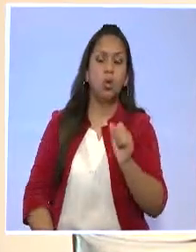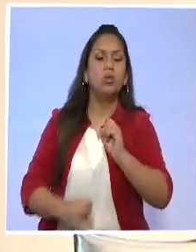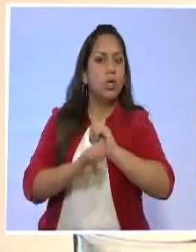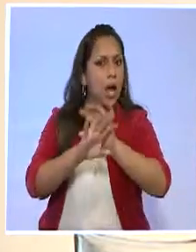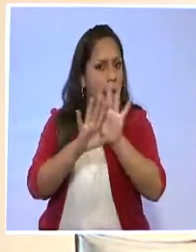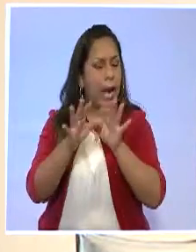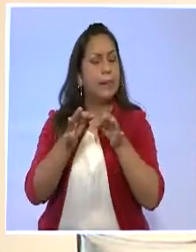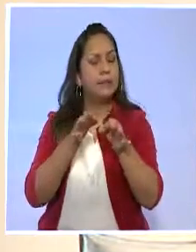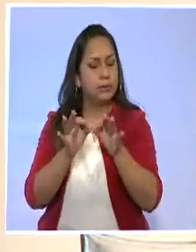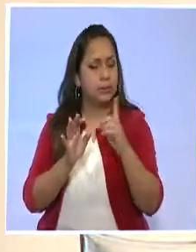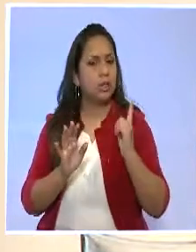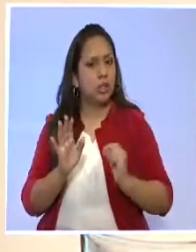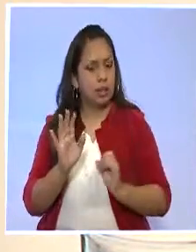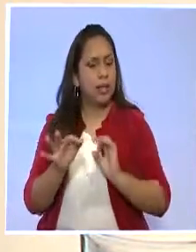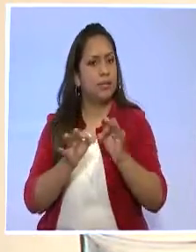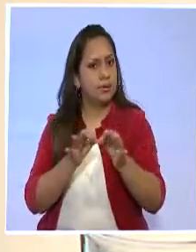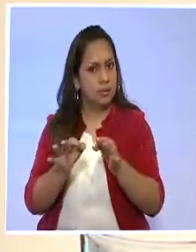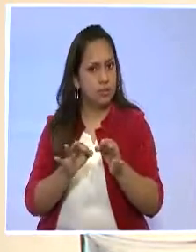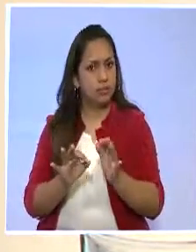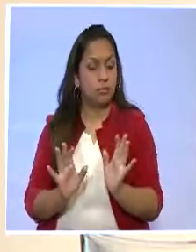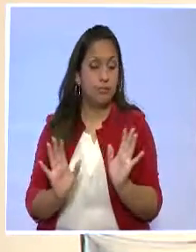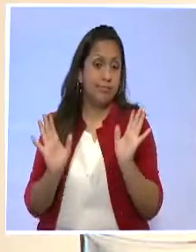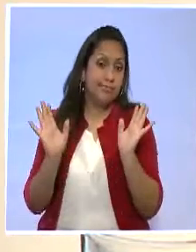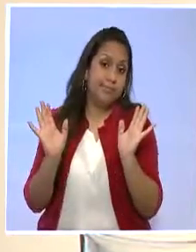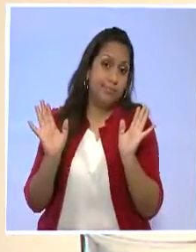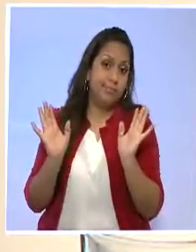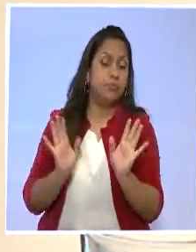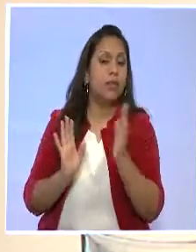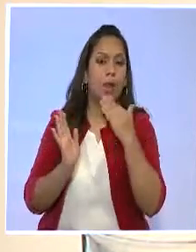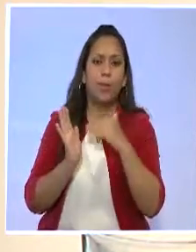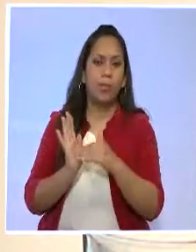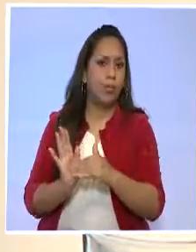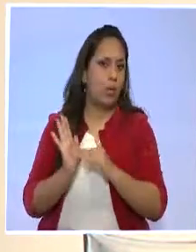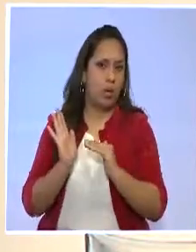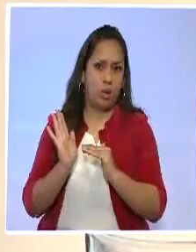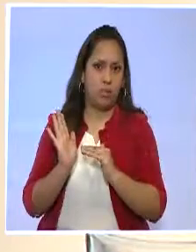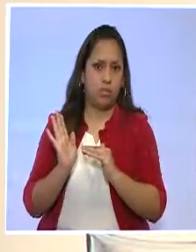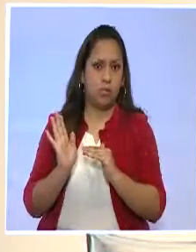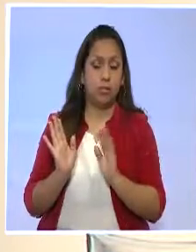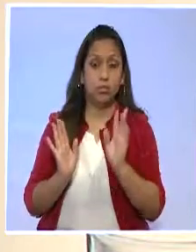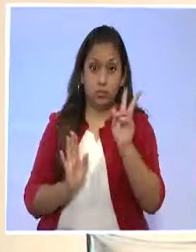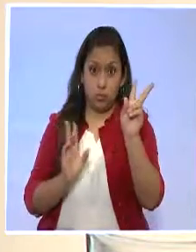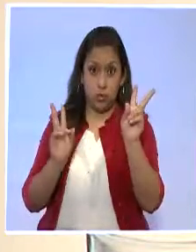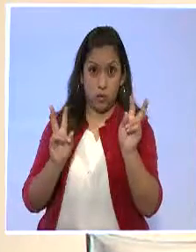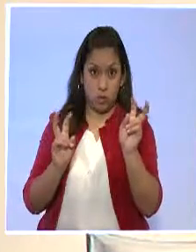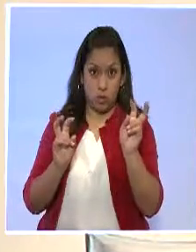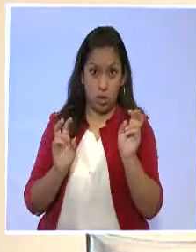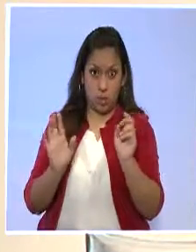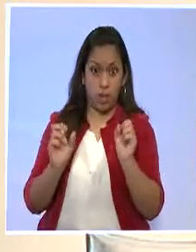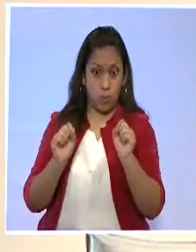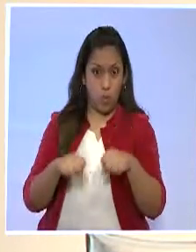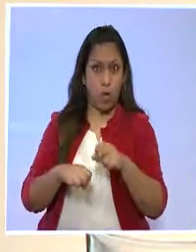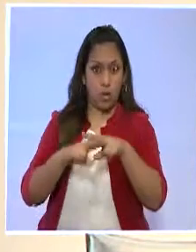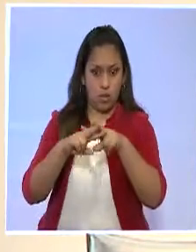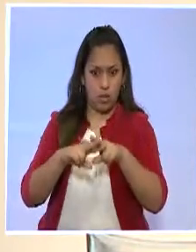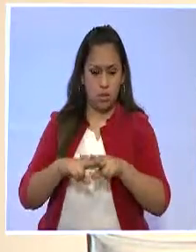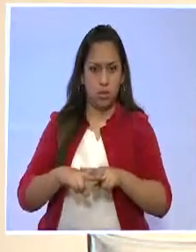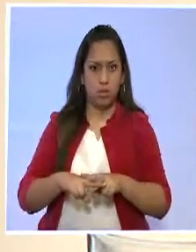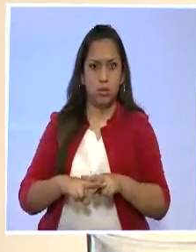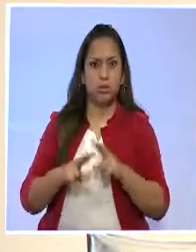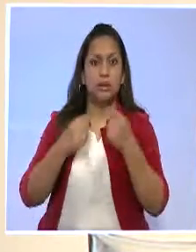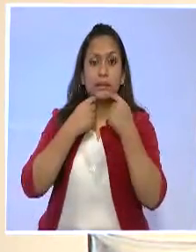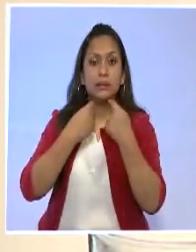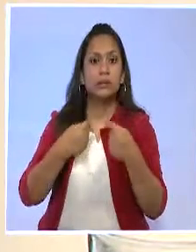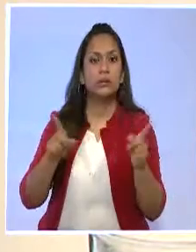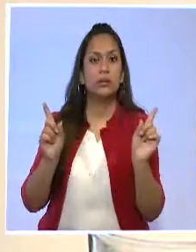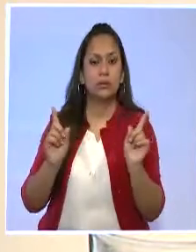de los temas pero yo creo que por ejemplo hay un tema que pudiéramos revisarlo es justamente las declaraciones